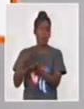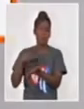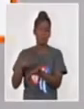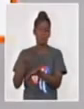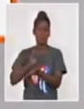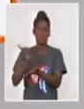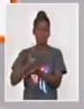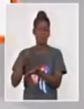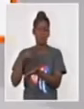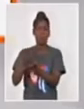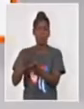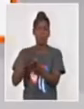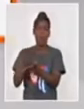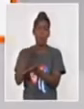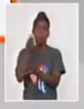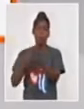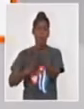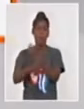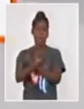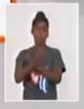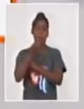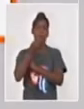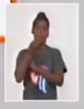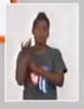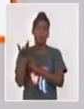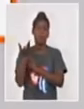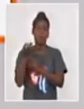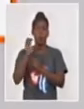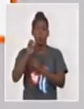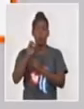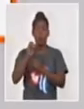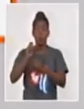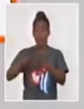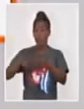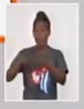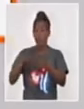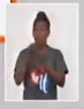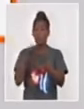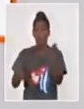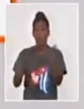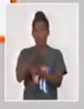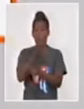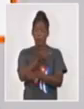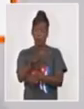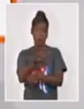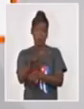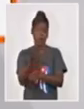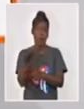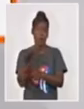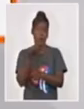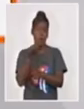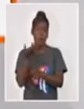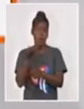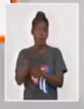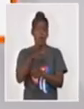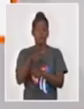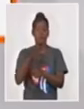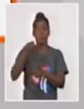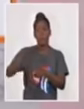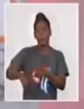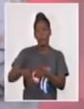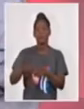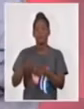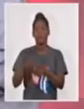que pueden ser de uso o nuevos que la persona no utilizó y que, bueno, desea